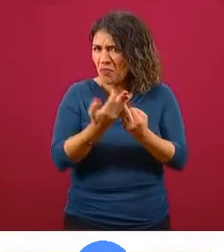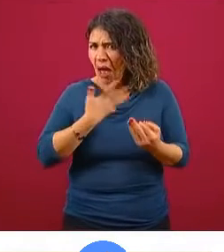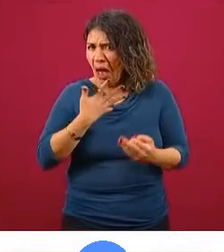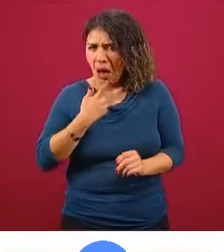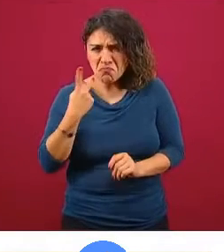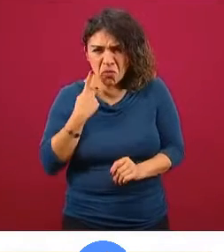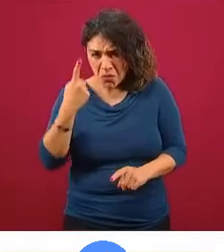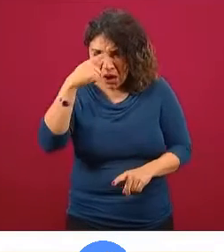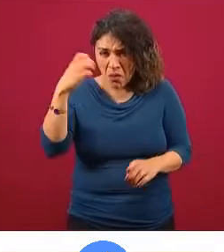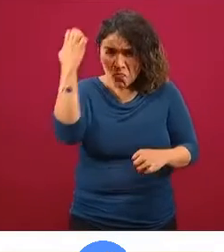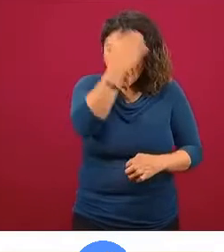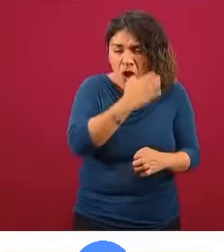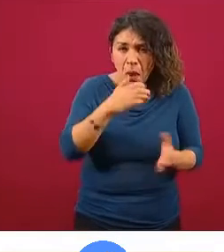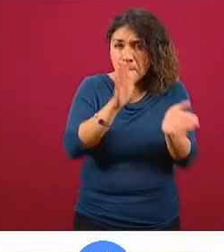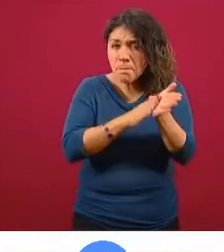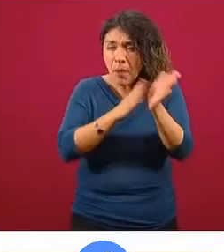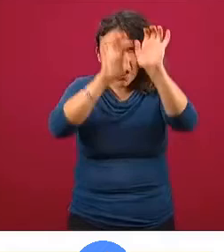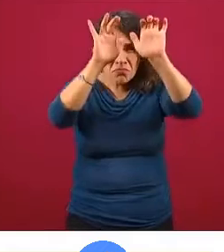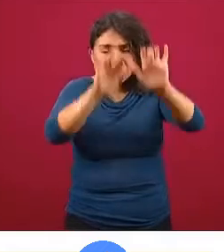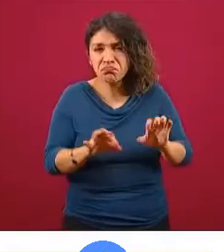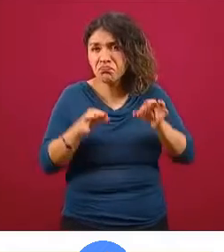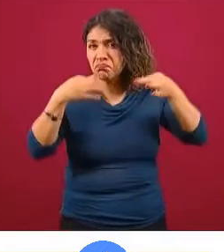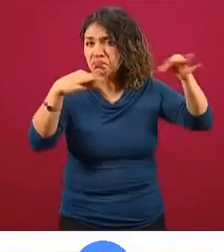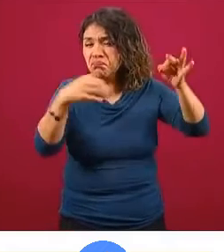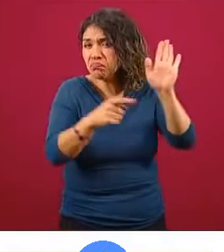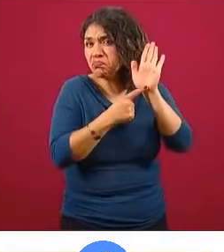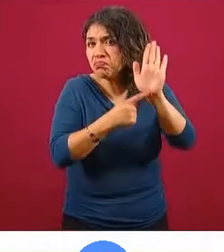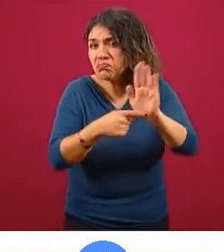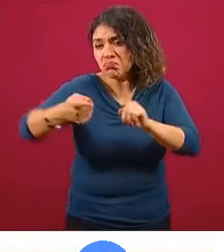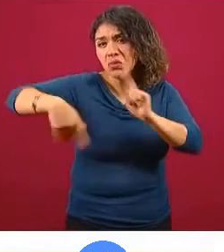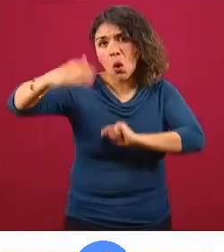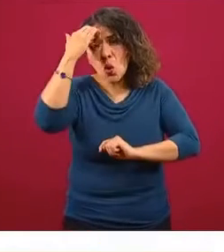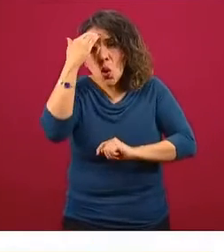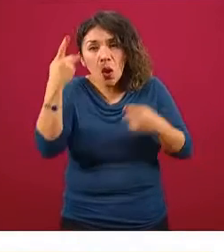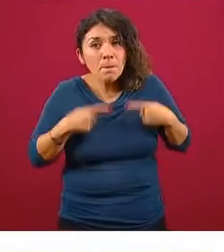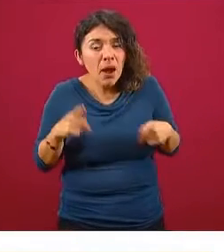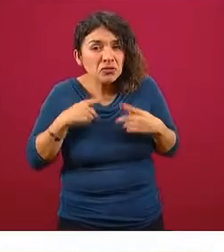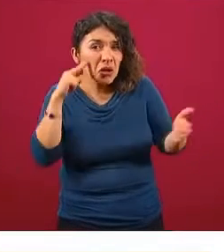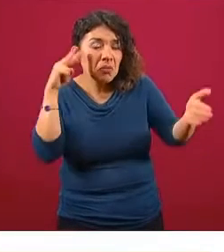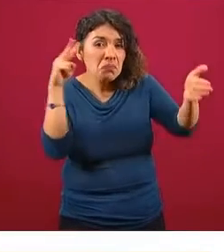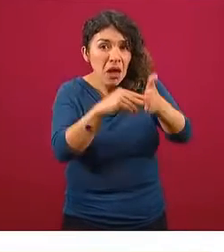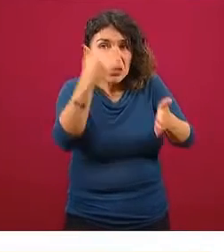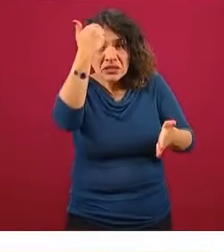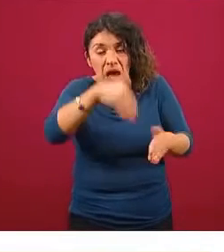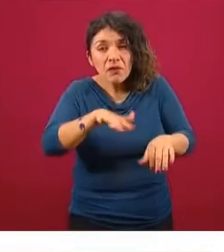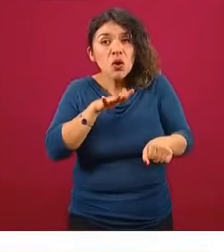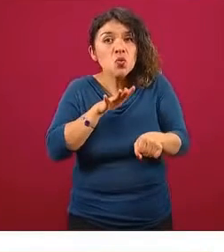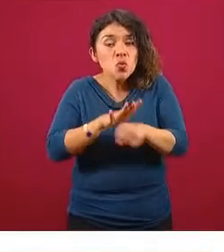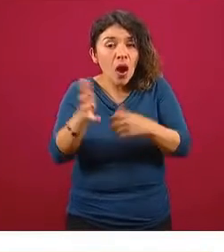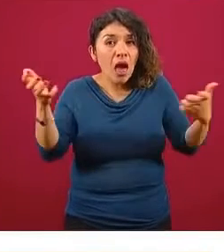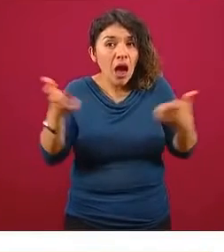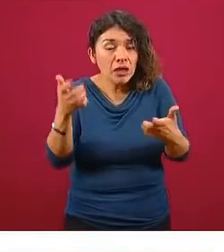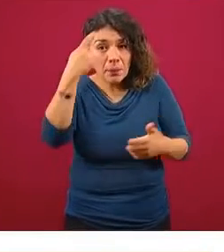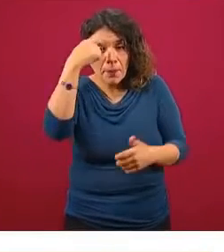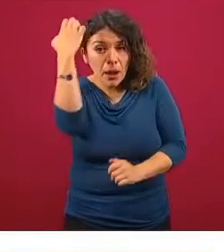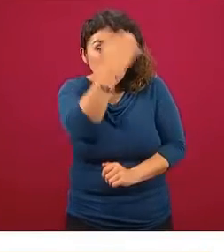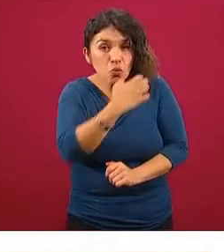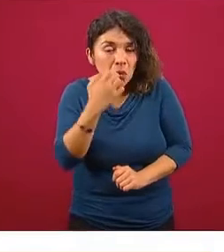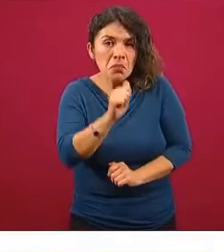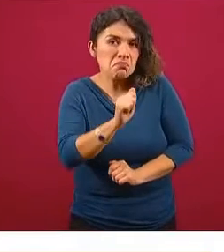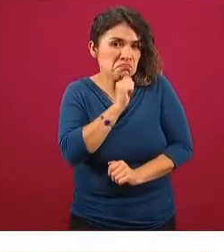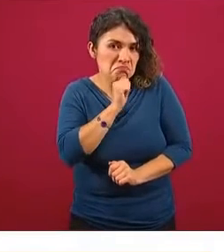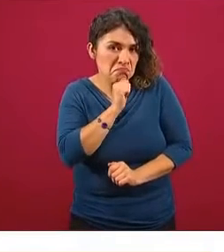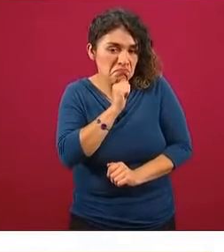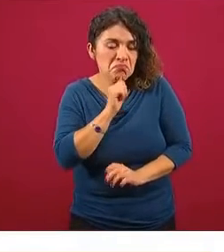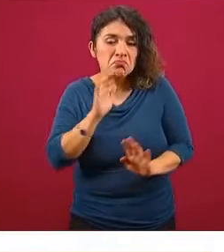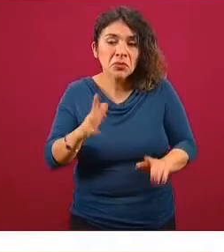esa política. No hay un documento técnico de acceso público que permita identificar cuál es esa política.